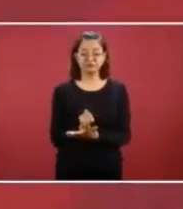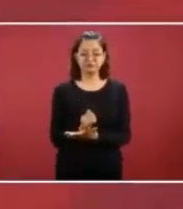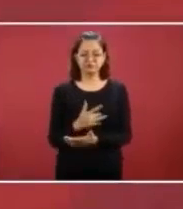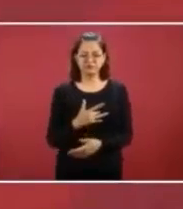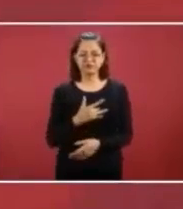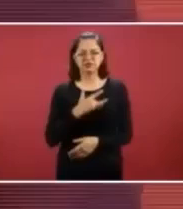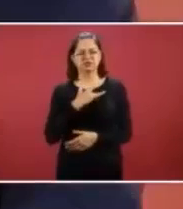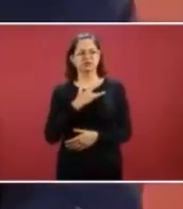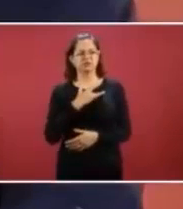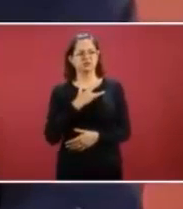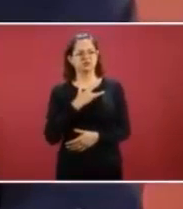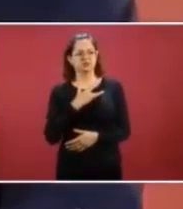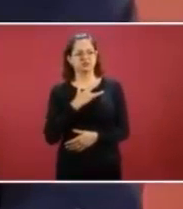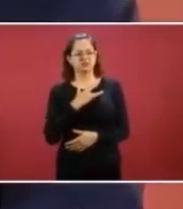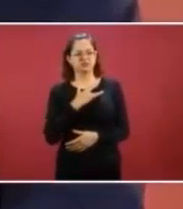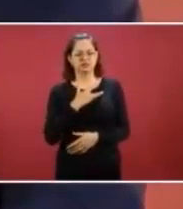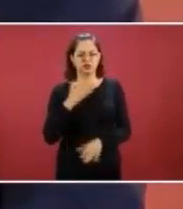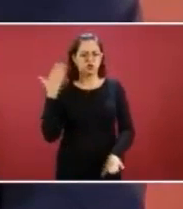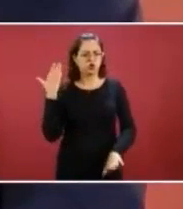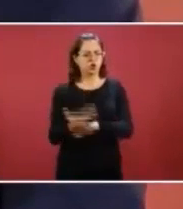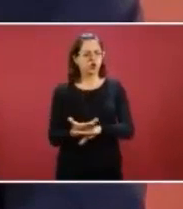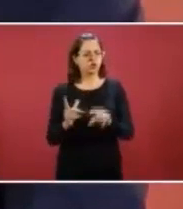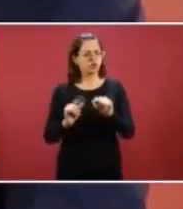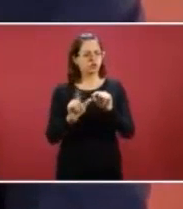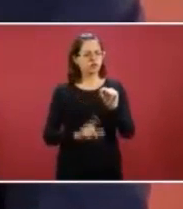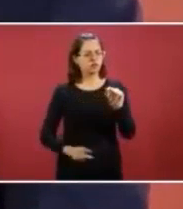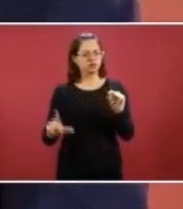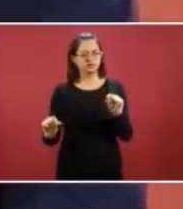consideremos afecte nuestra soberanía,